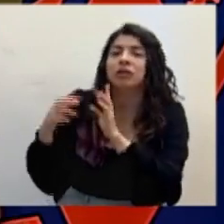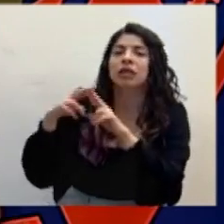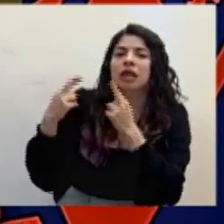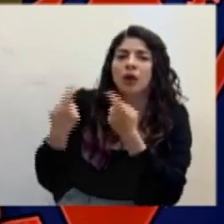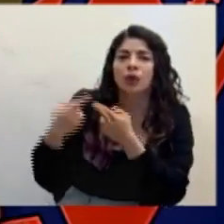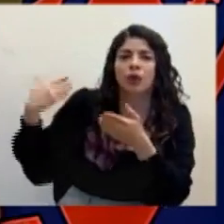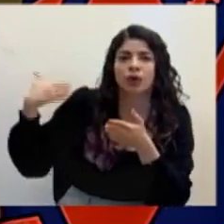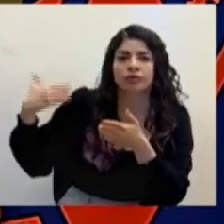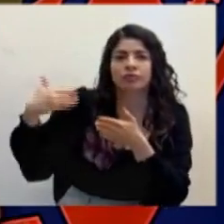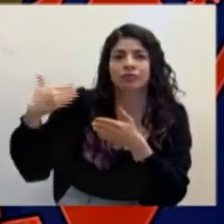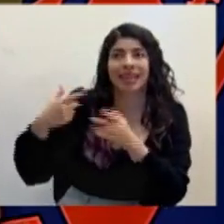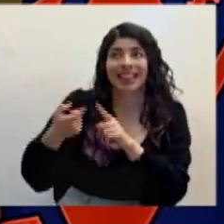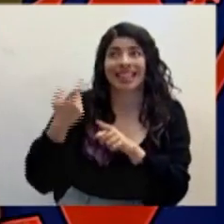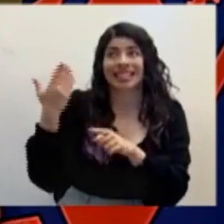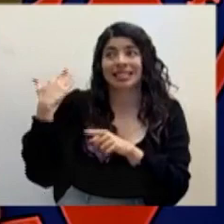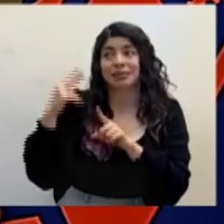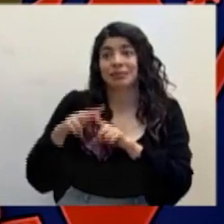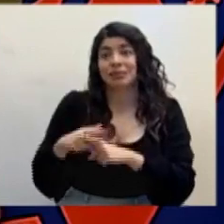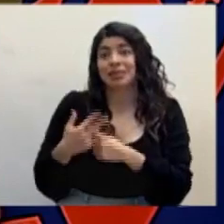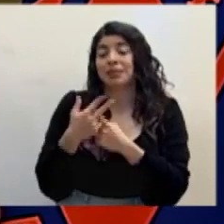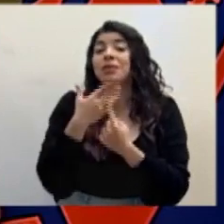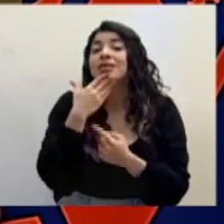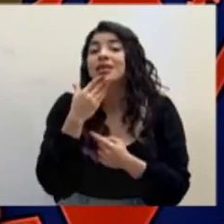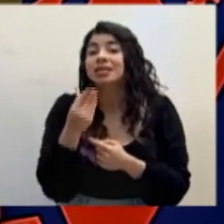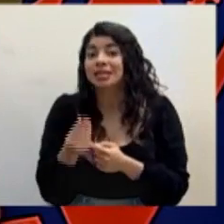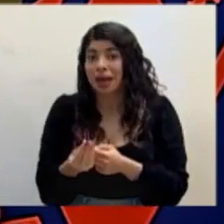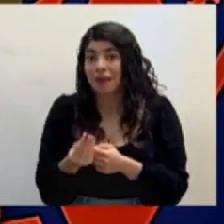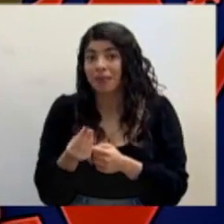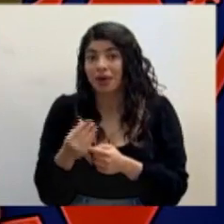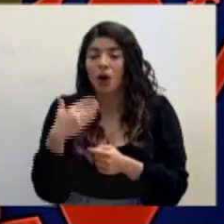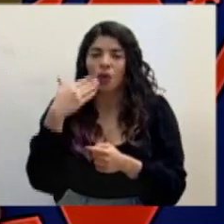reuniones desde principios del mes de diciembre, cuando ya el